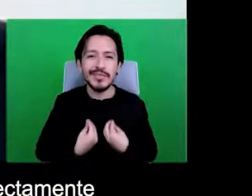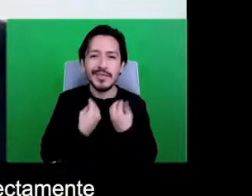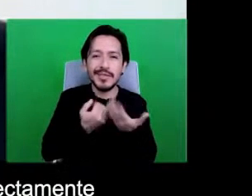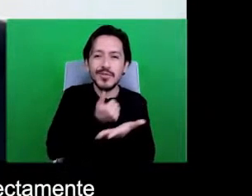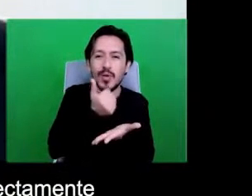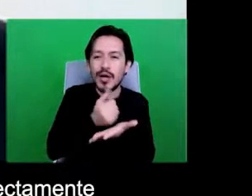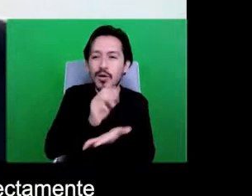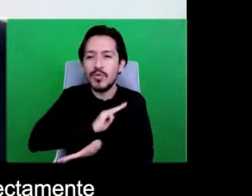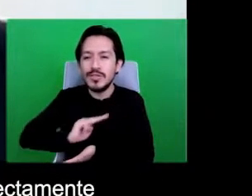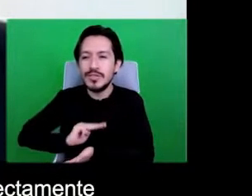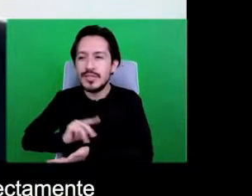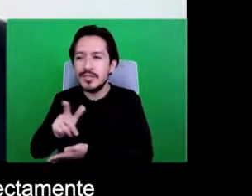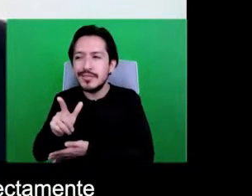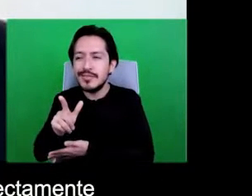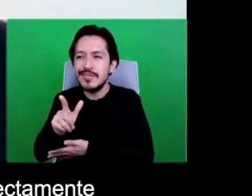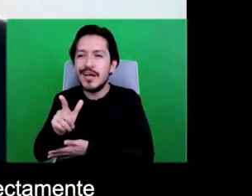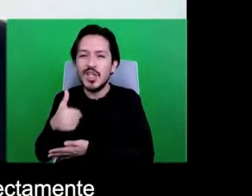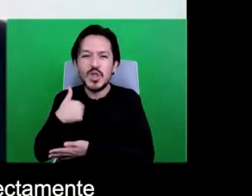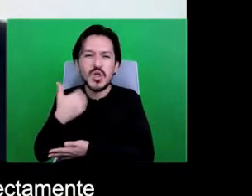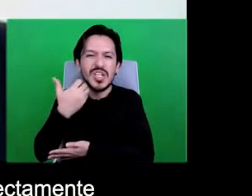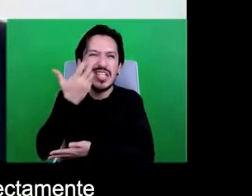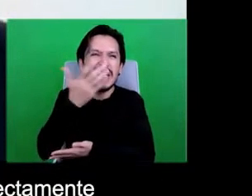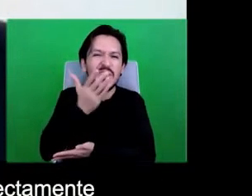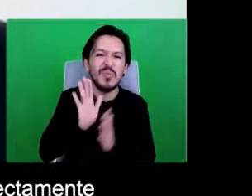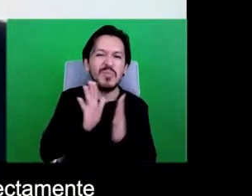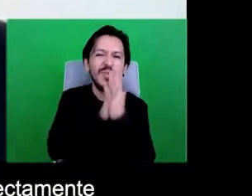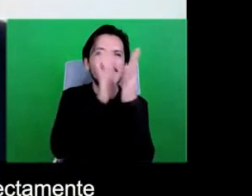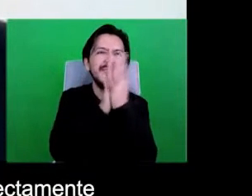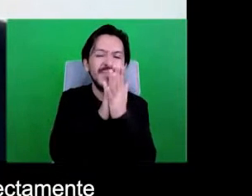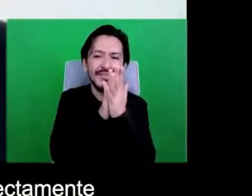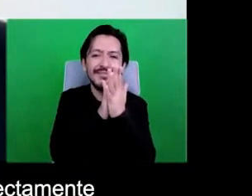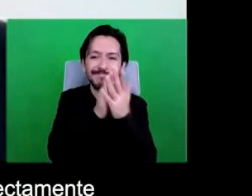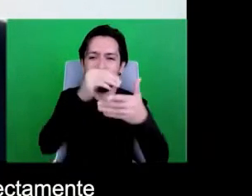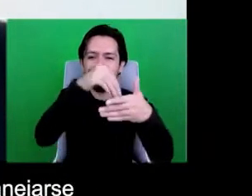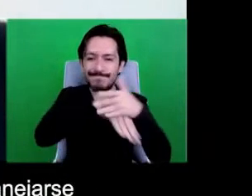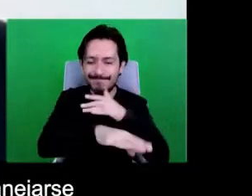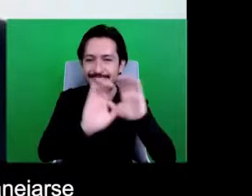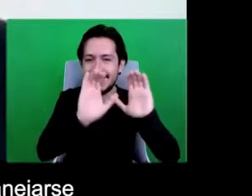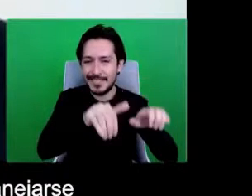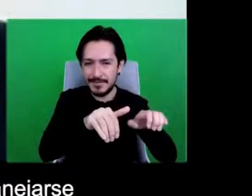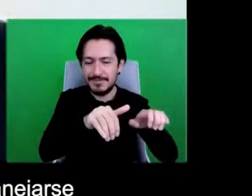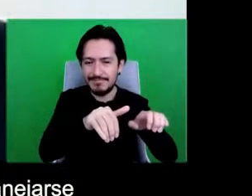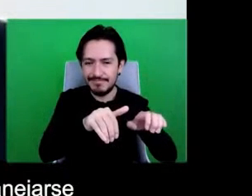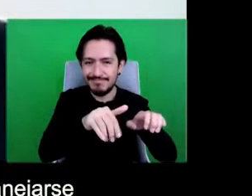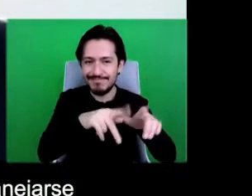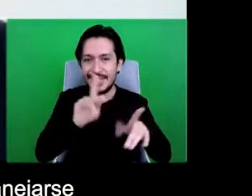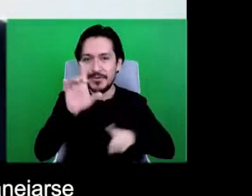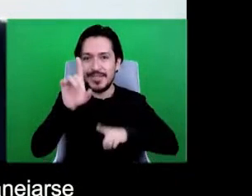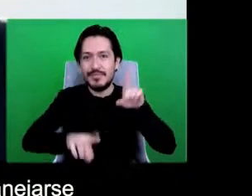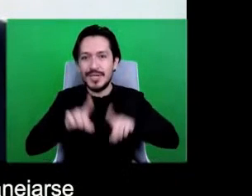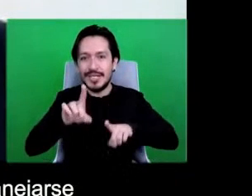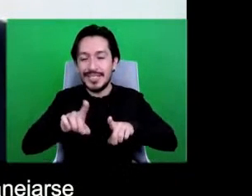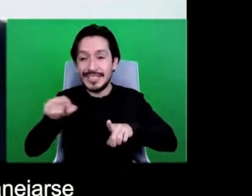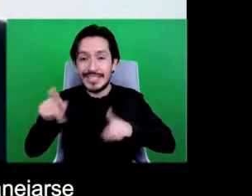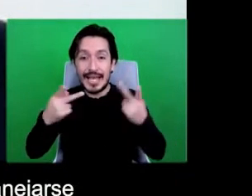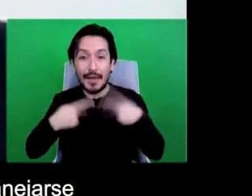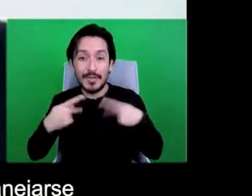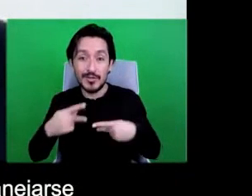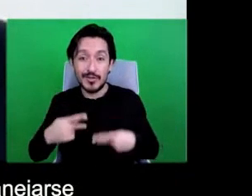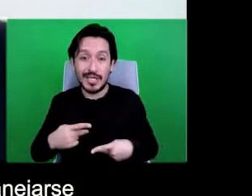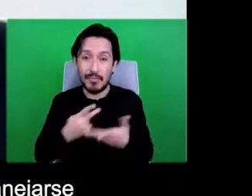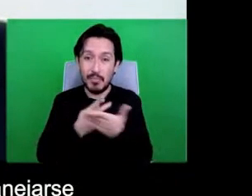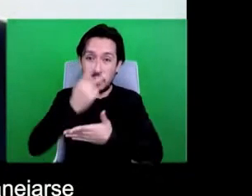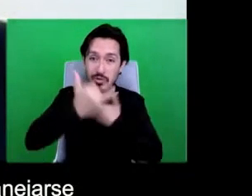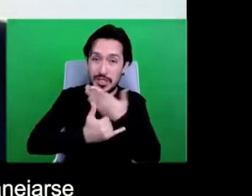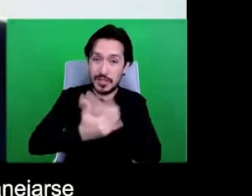al ciudadano, no al gobierno municipal, pues dependiendo si tiene un buen proyecto, dependiendo si